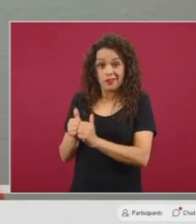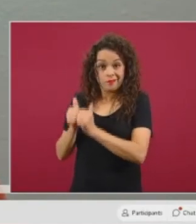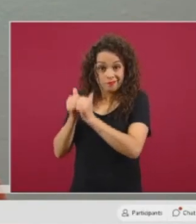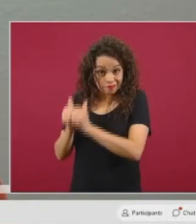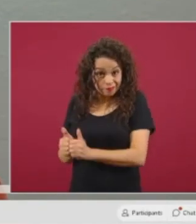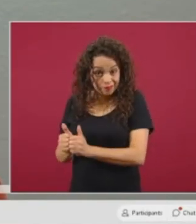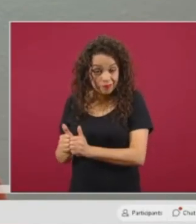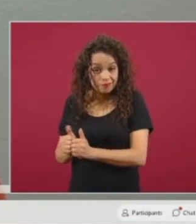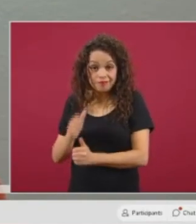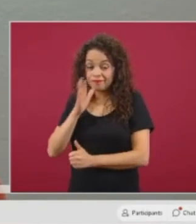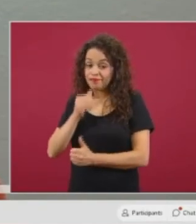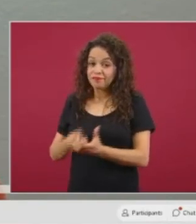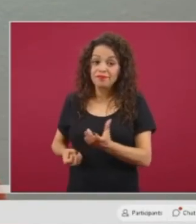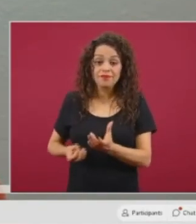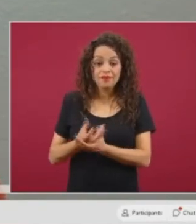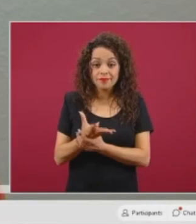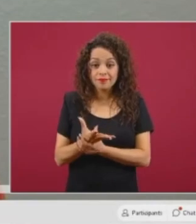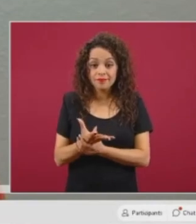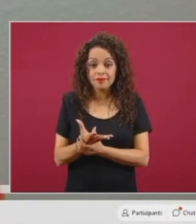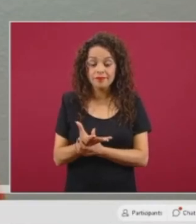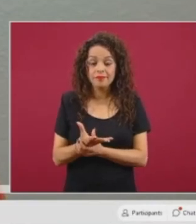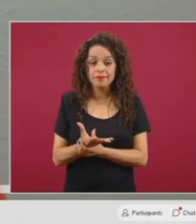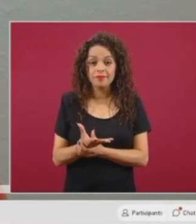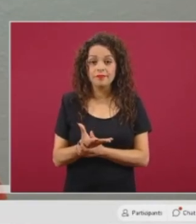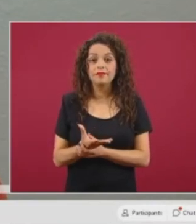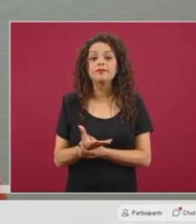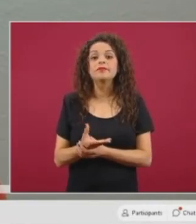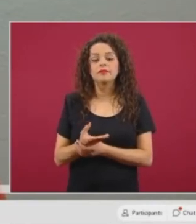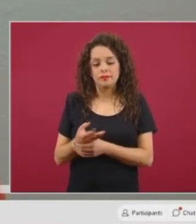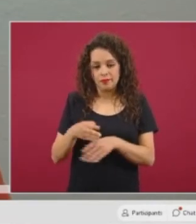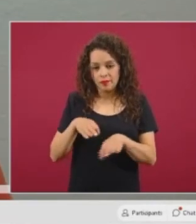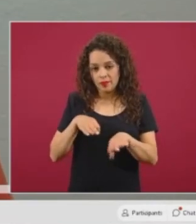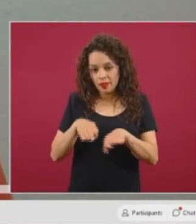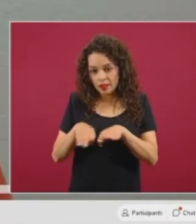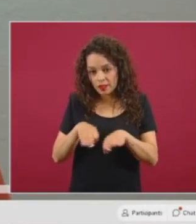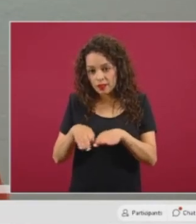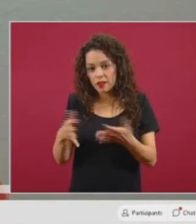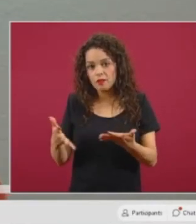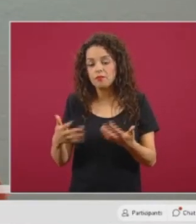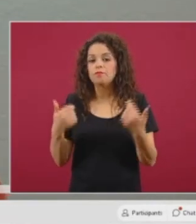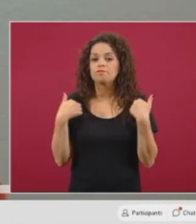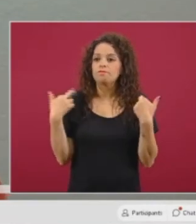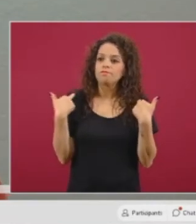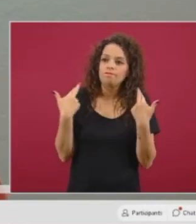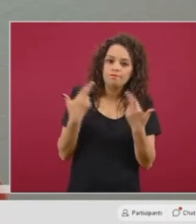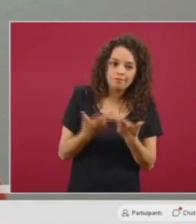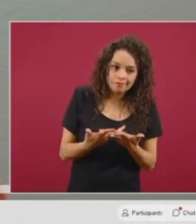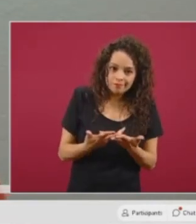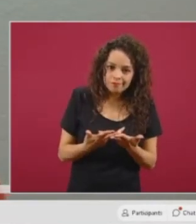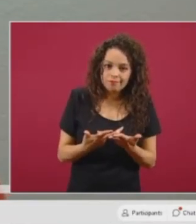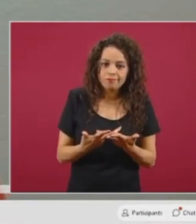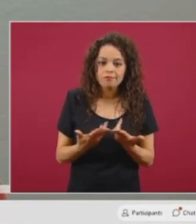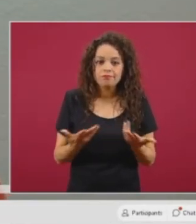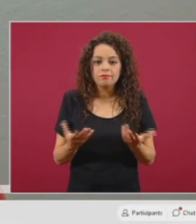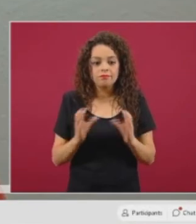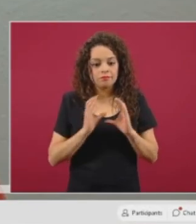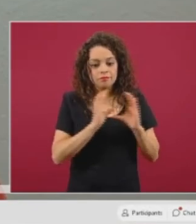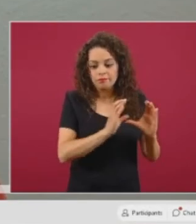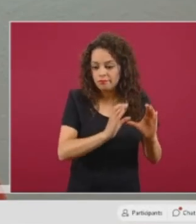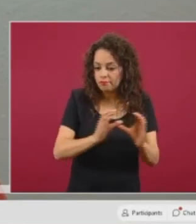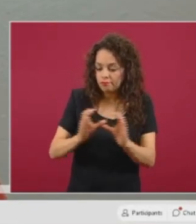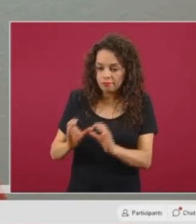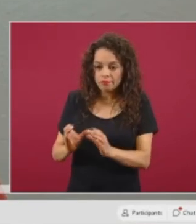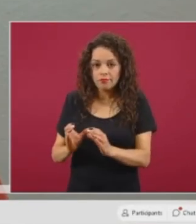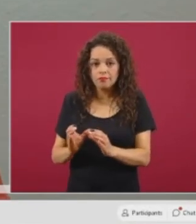que trabajar, hacer teletrabajo, ser maestras, hacer cuidados en